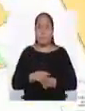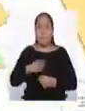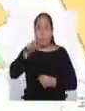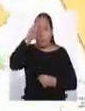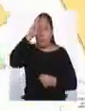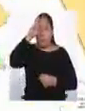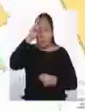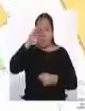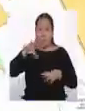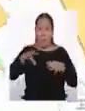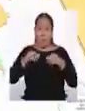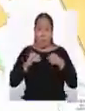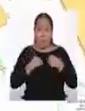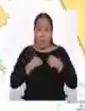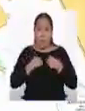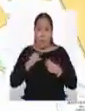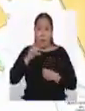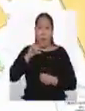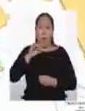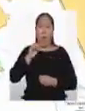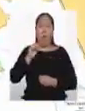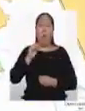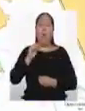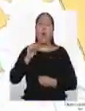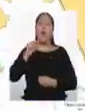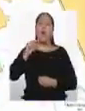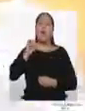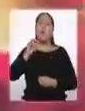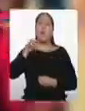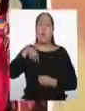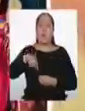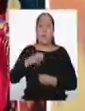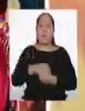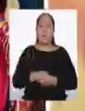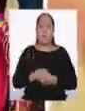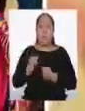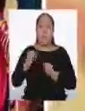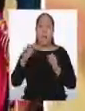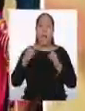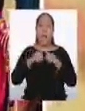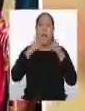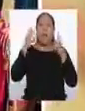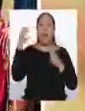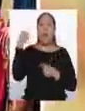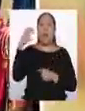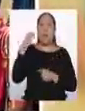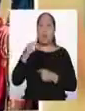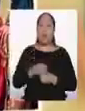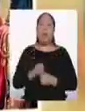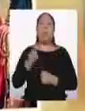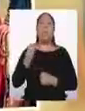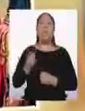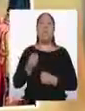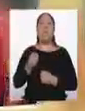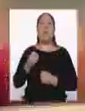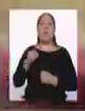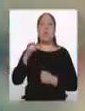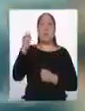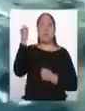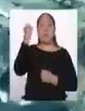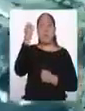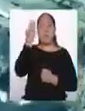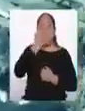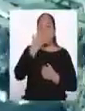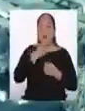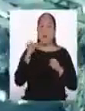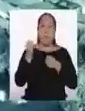la integración de Guayaquil a la Gran Colombia desde que San Martín fue a esa ciudad a entrevistarse con Bolívar.